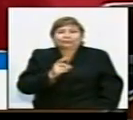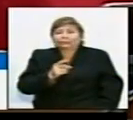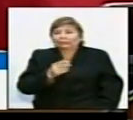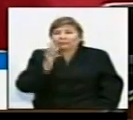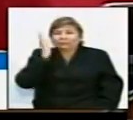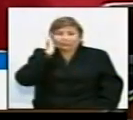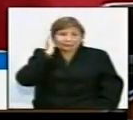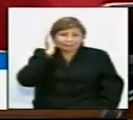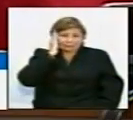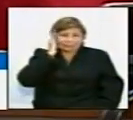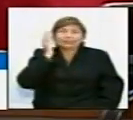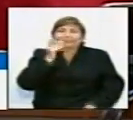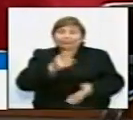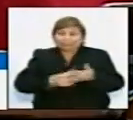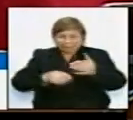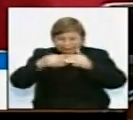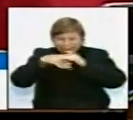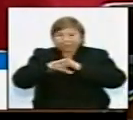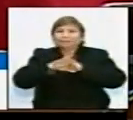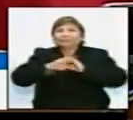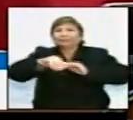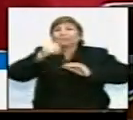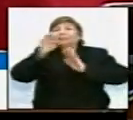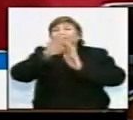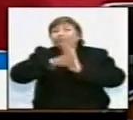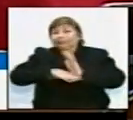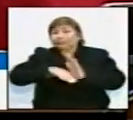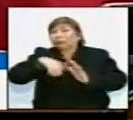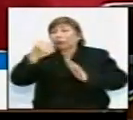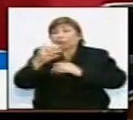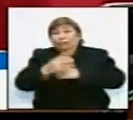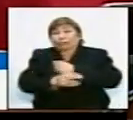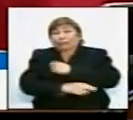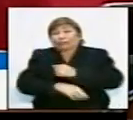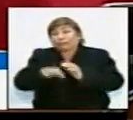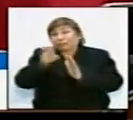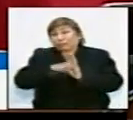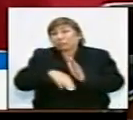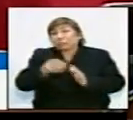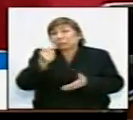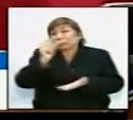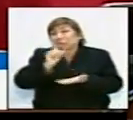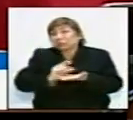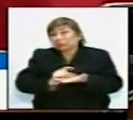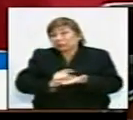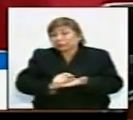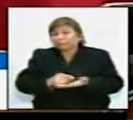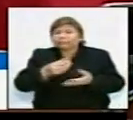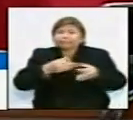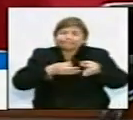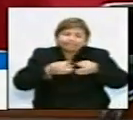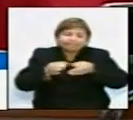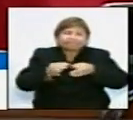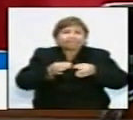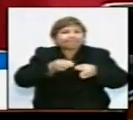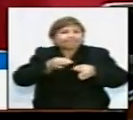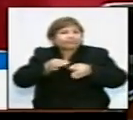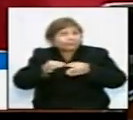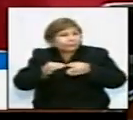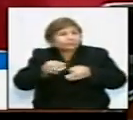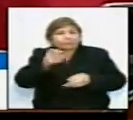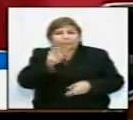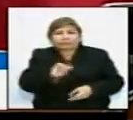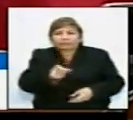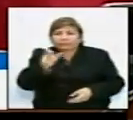Sé que a veces entran de contrabando y son más baratos, pero todos tenemos que tener una cruzada para explicarle a la